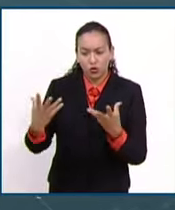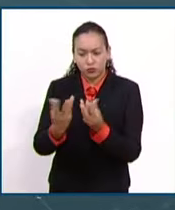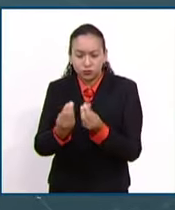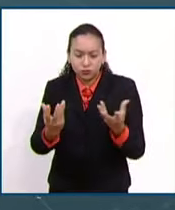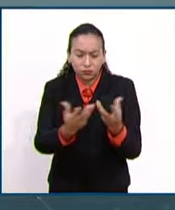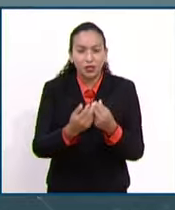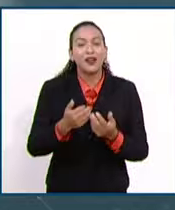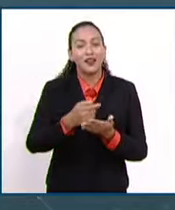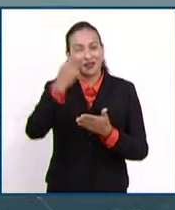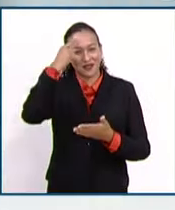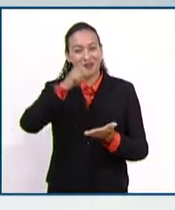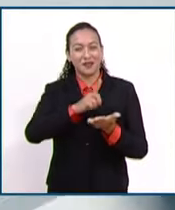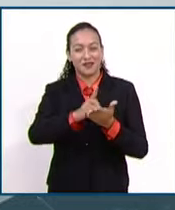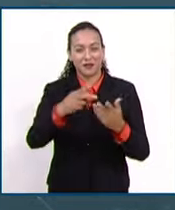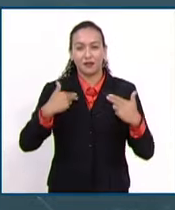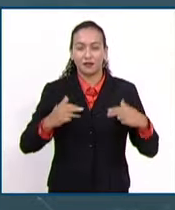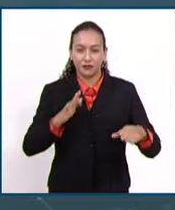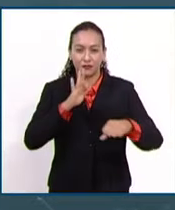derechos humanos.